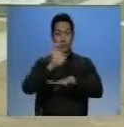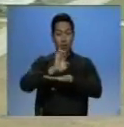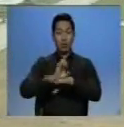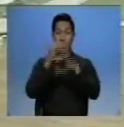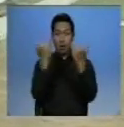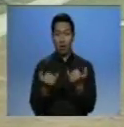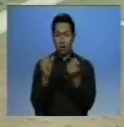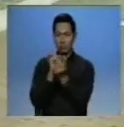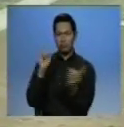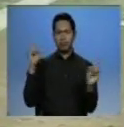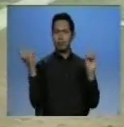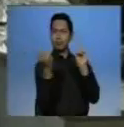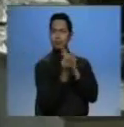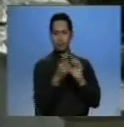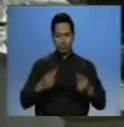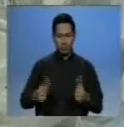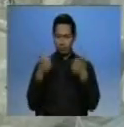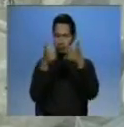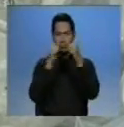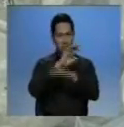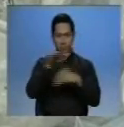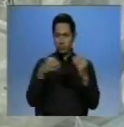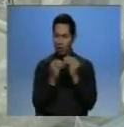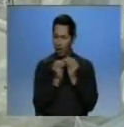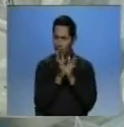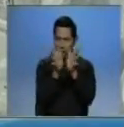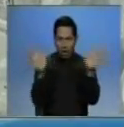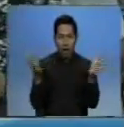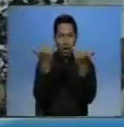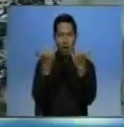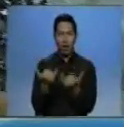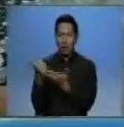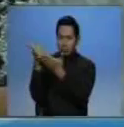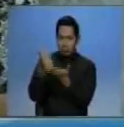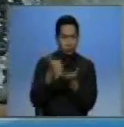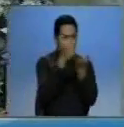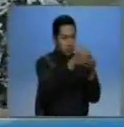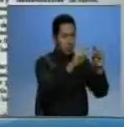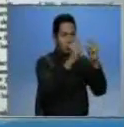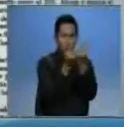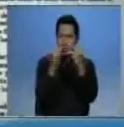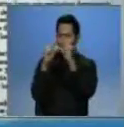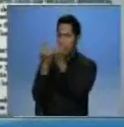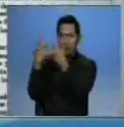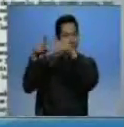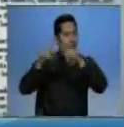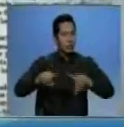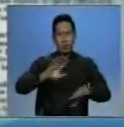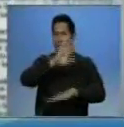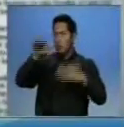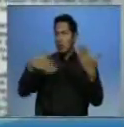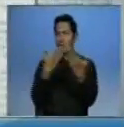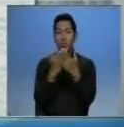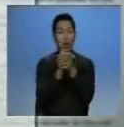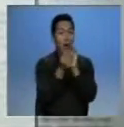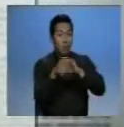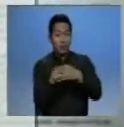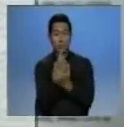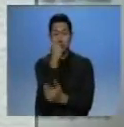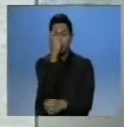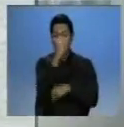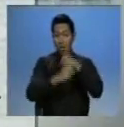por el bien común con la aplicación de políticas en favor de las mayorías y no de grupos poderosos. Aprovechando un año difícil y